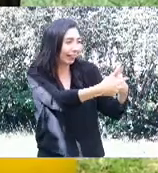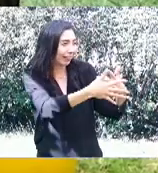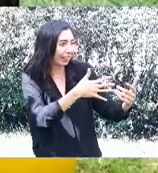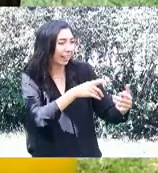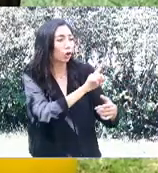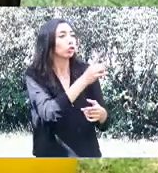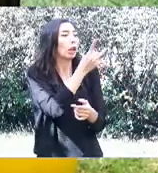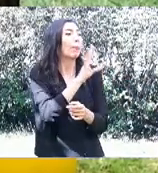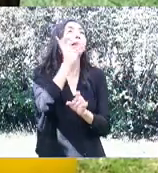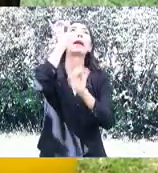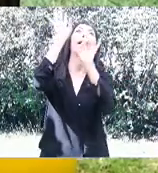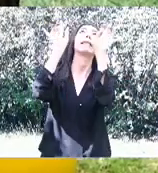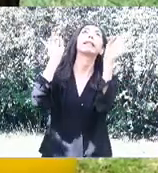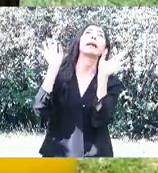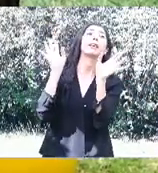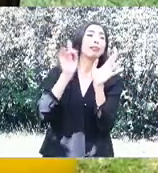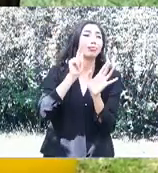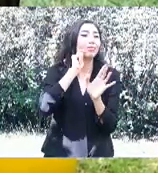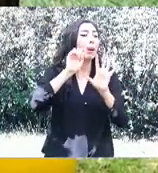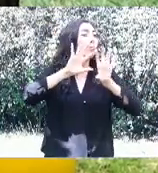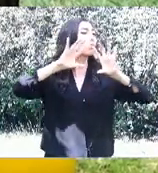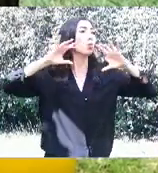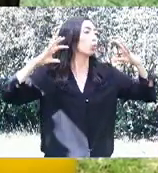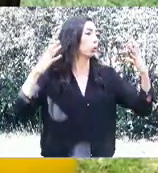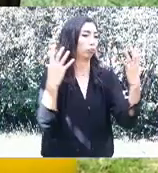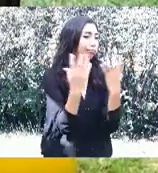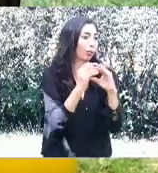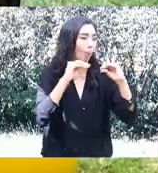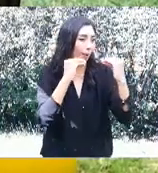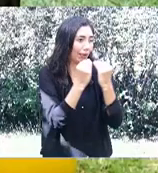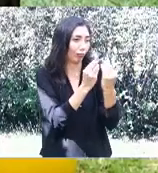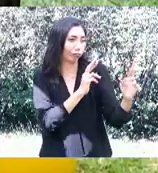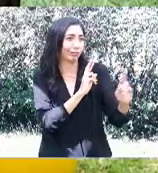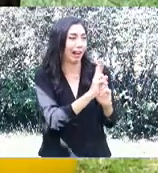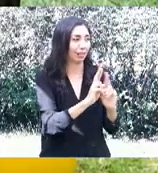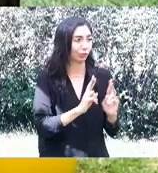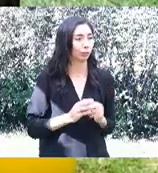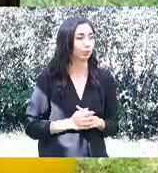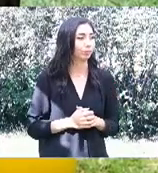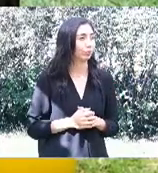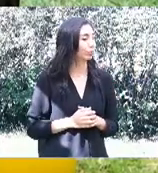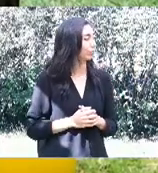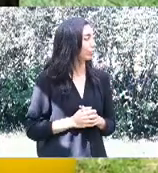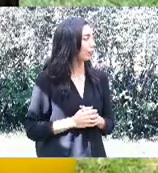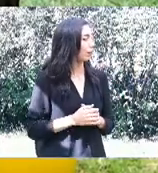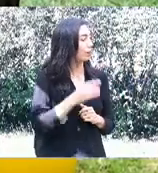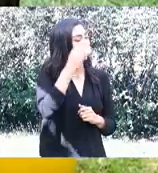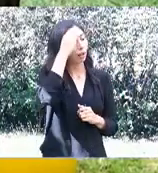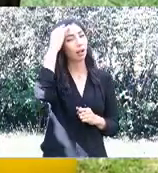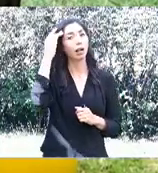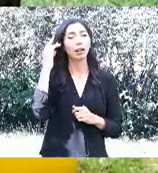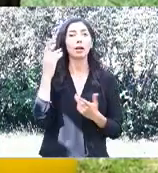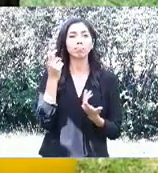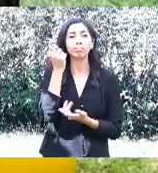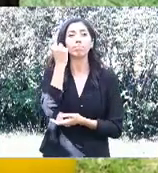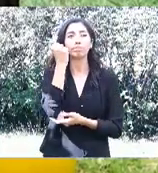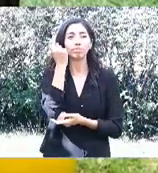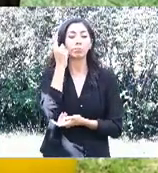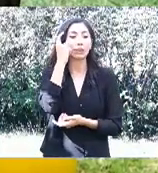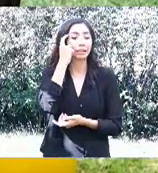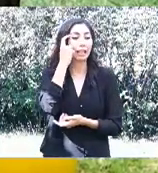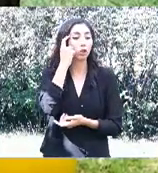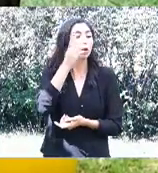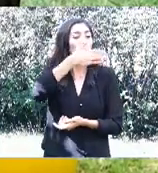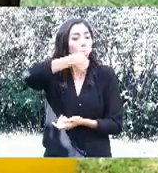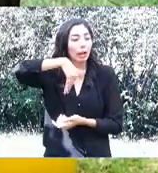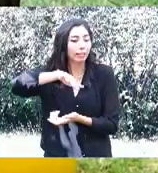estrellas una relación con el mundo en general y en ese sentido un poco pensando y llevándolo quizás a nuestra realidad Cuál